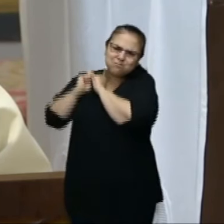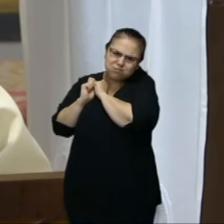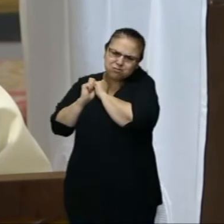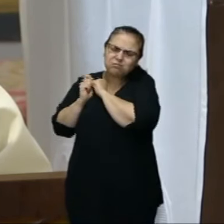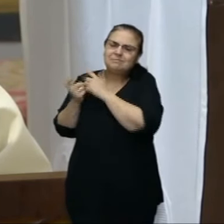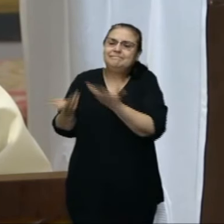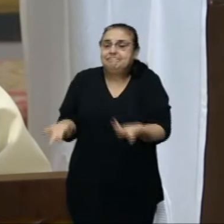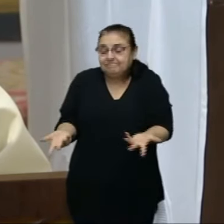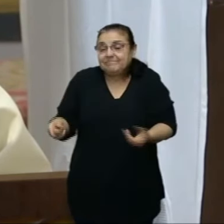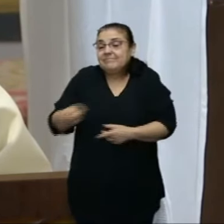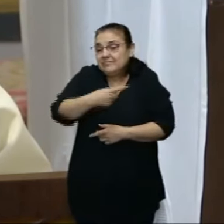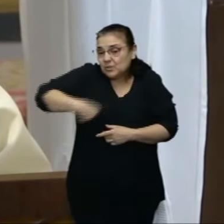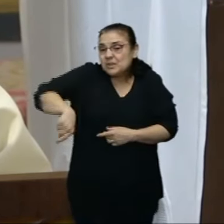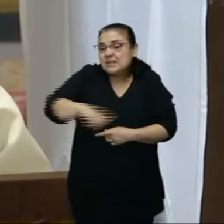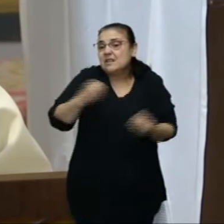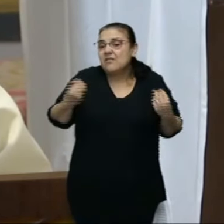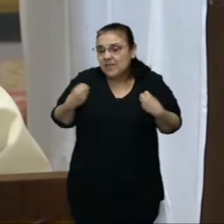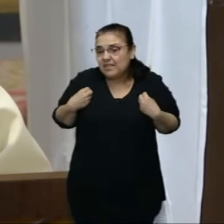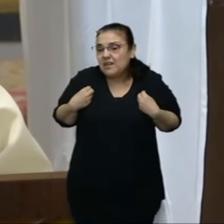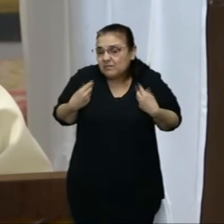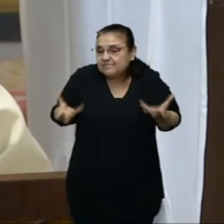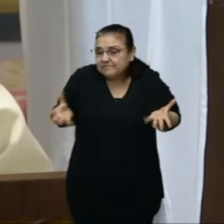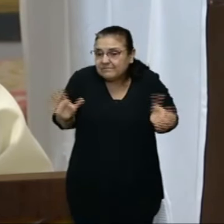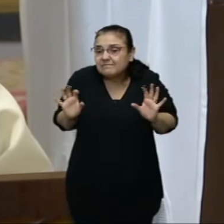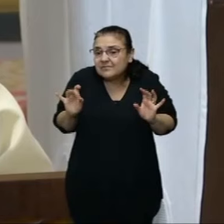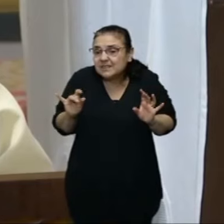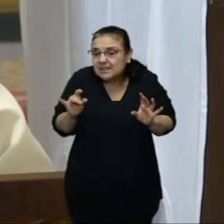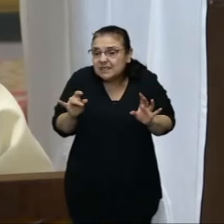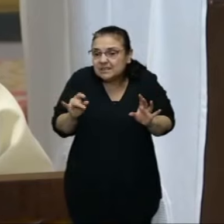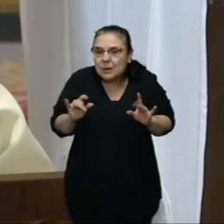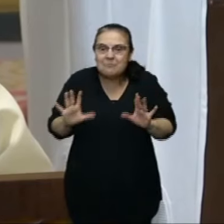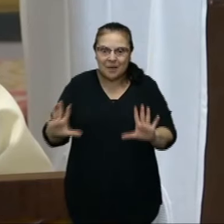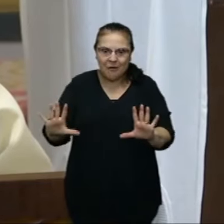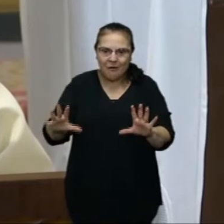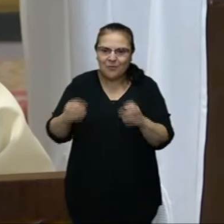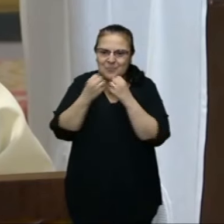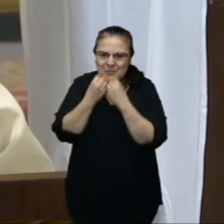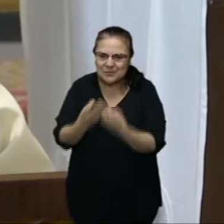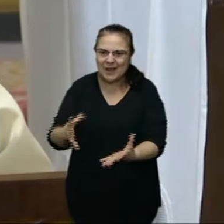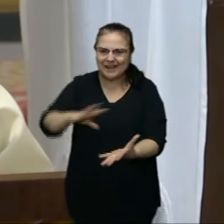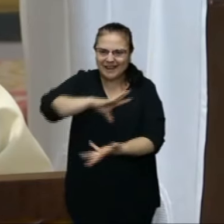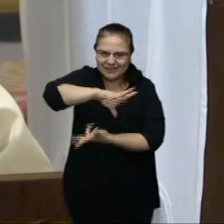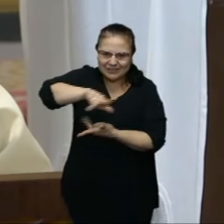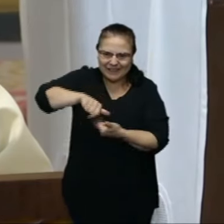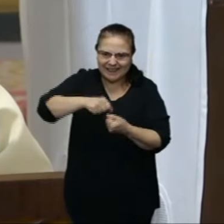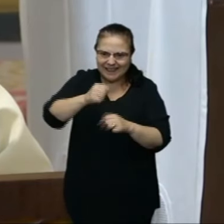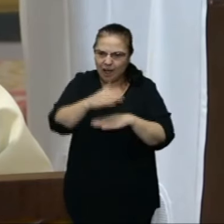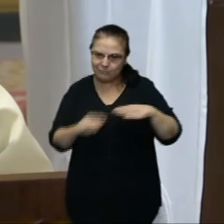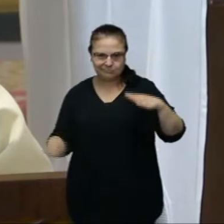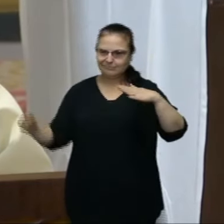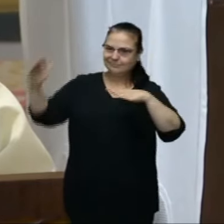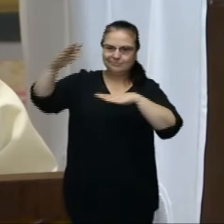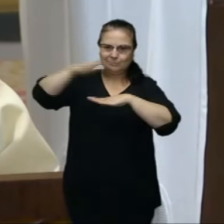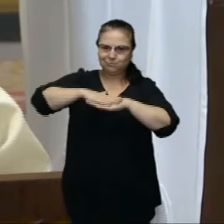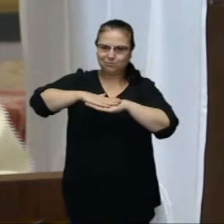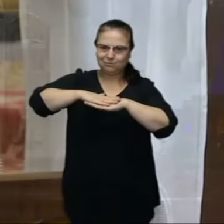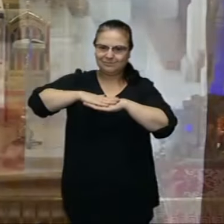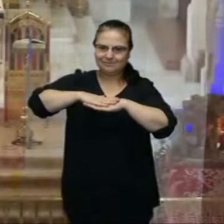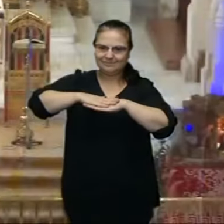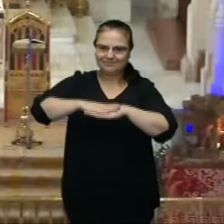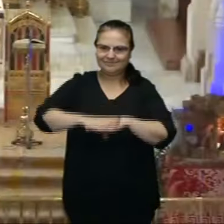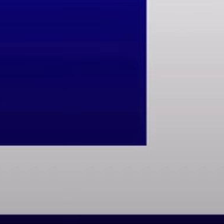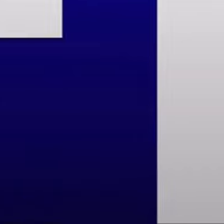lo largo de nuestra vida, pero siempre esta noticia, buena noticia, estará por encima de todas las demás.